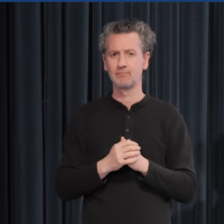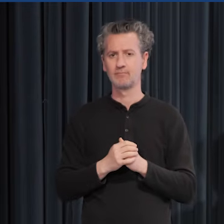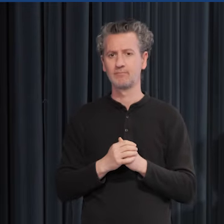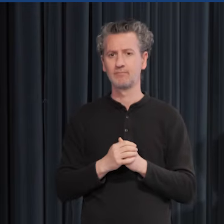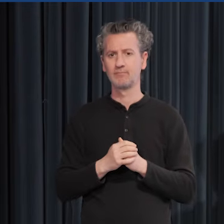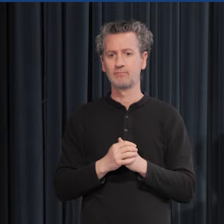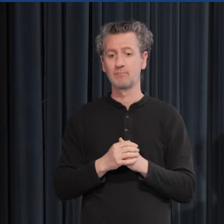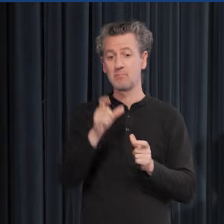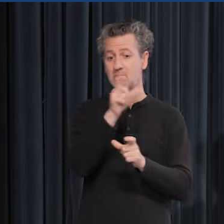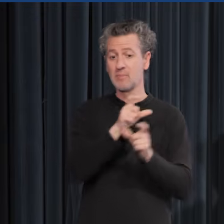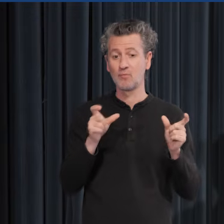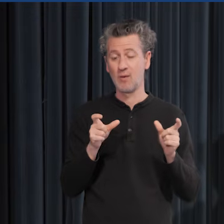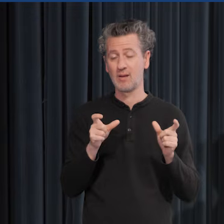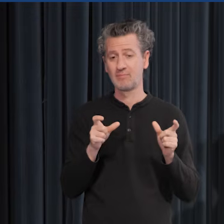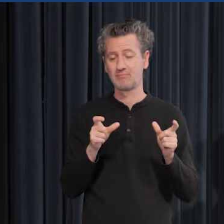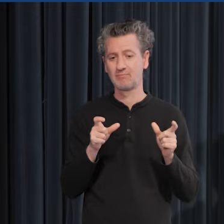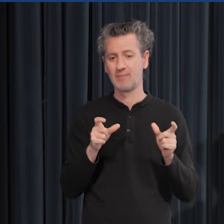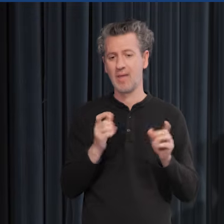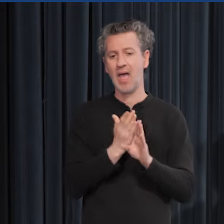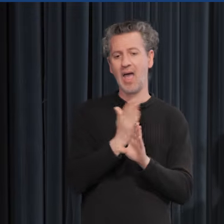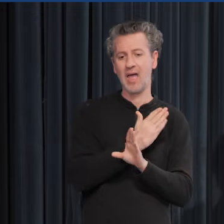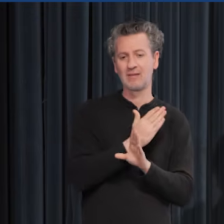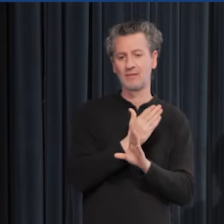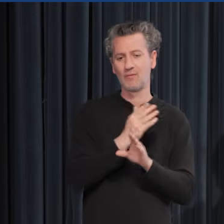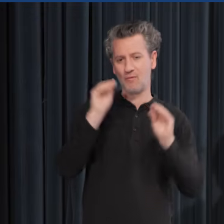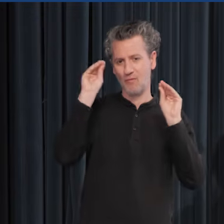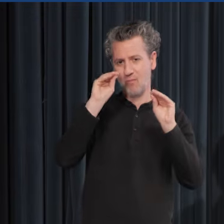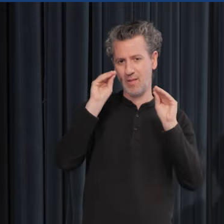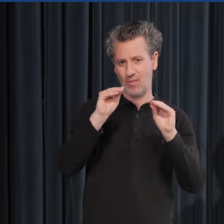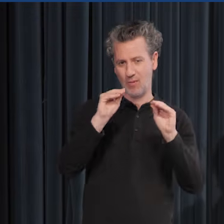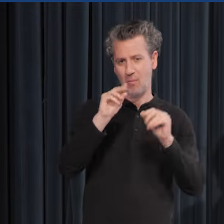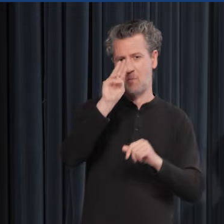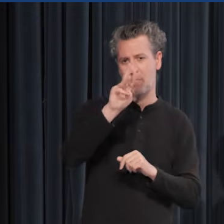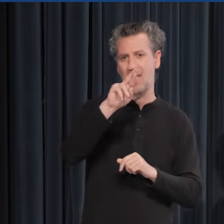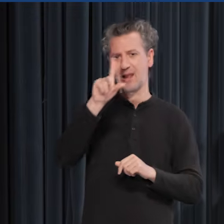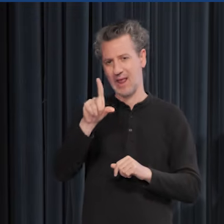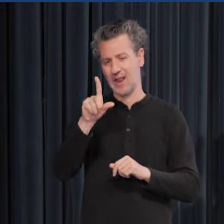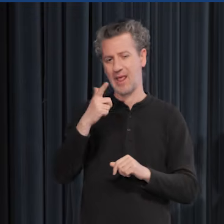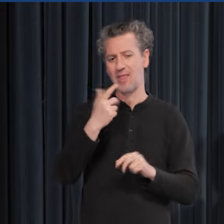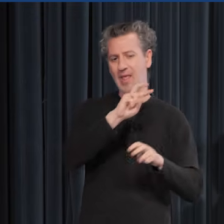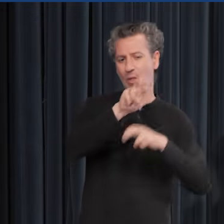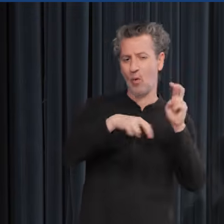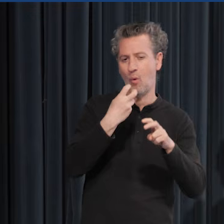las personas tuvieran un curso de prevención en riesgos laborales de determinadas horas.